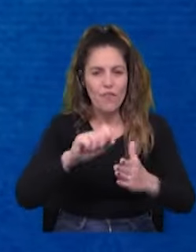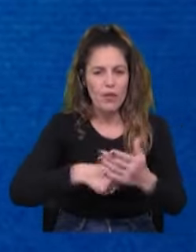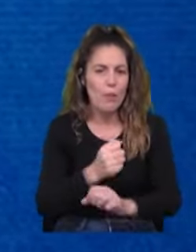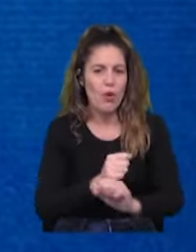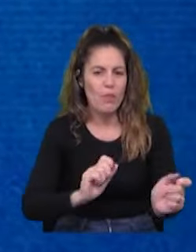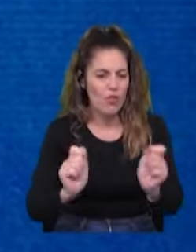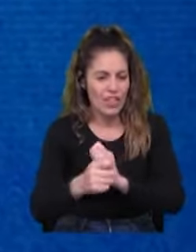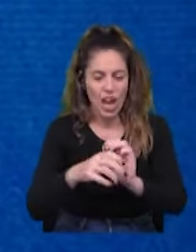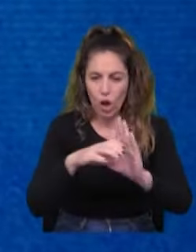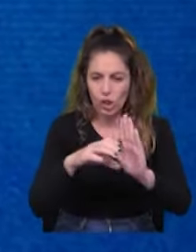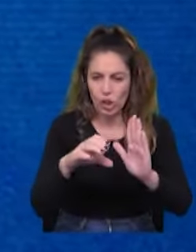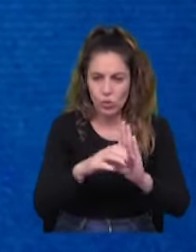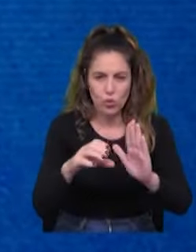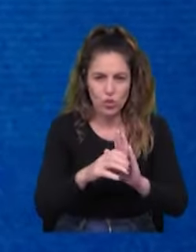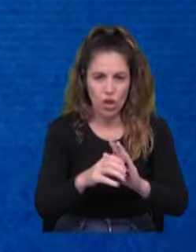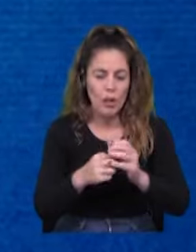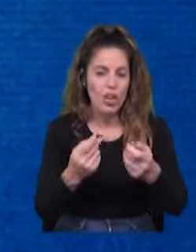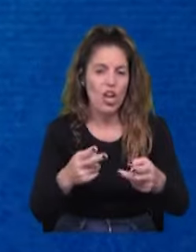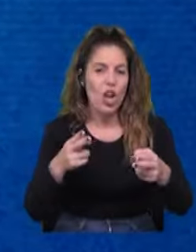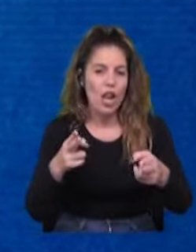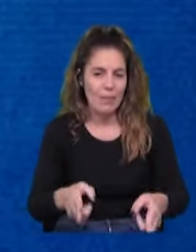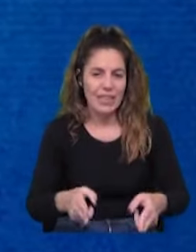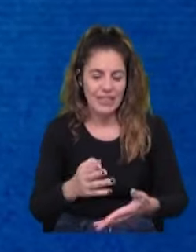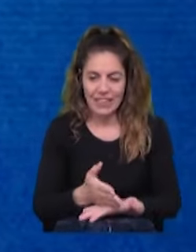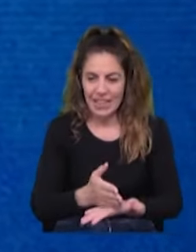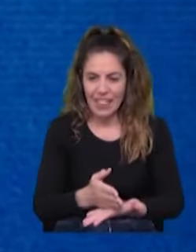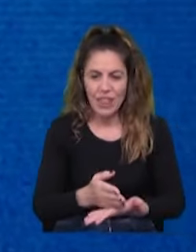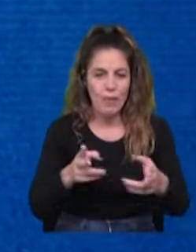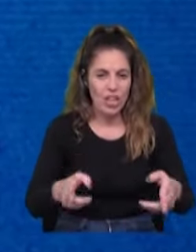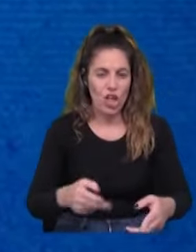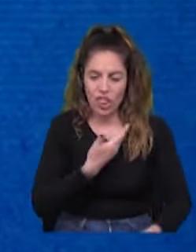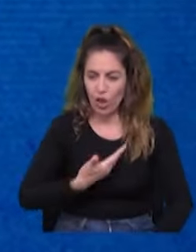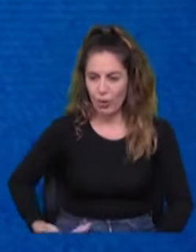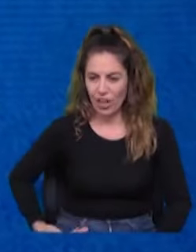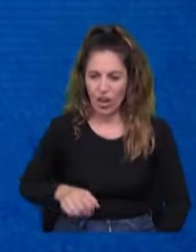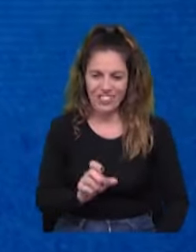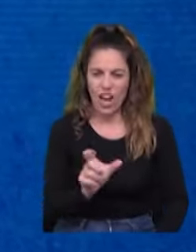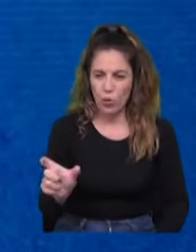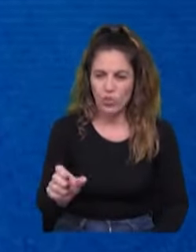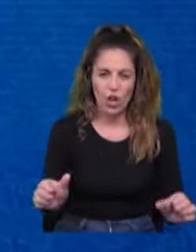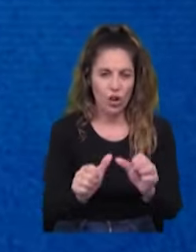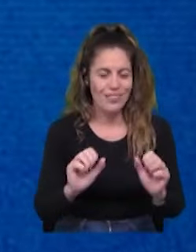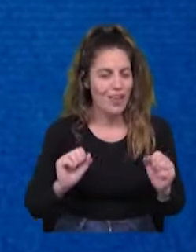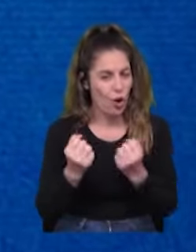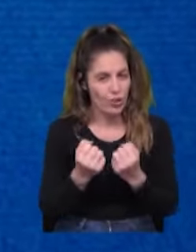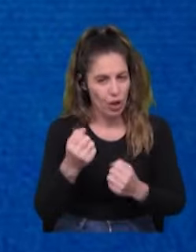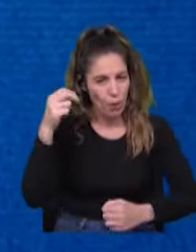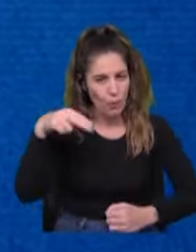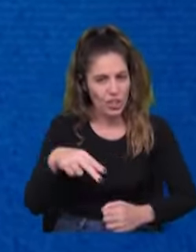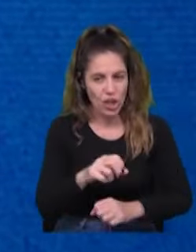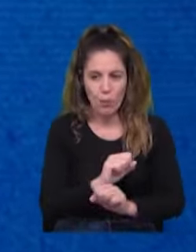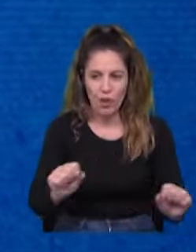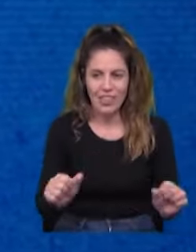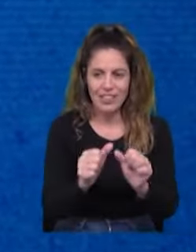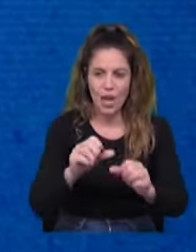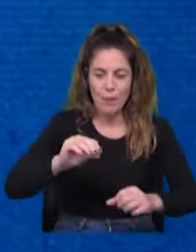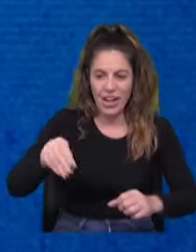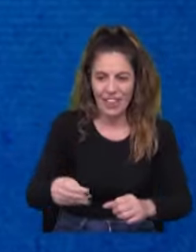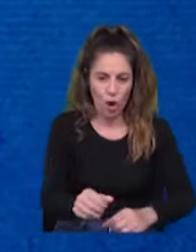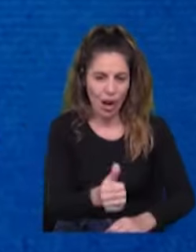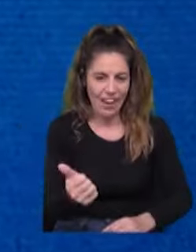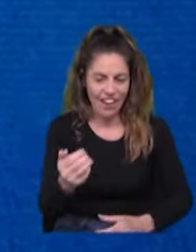ponerlo en la mitad del periodo de gobierno pero esa excusa eh lo que hace es esconder una posición que puede hacer perder o